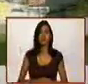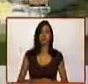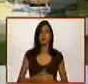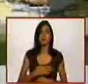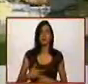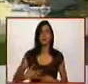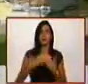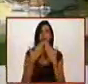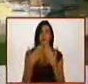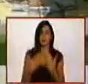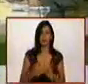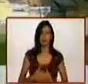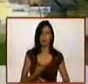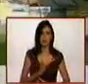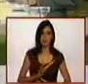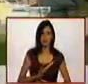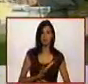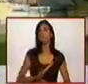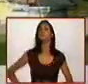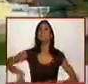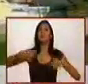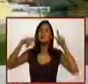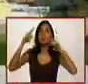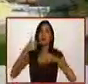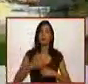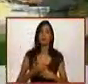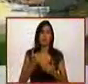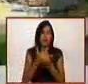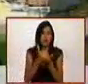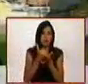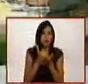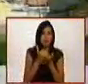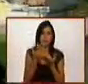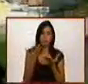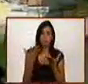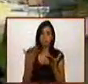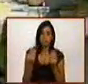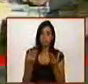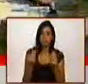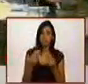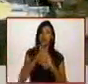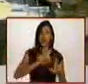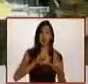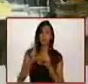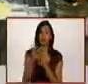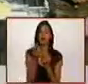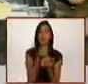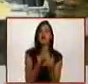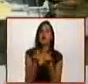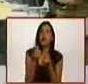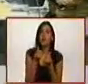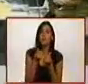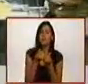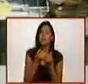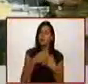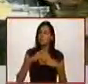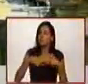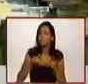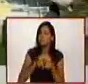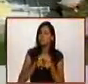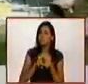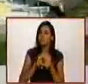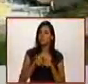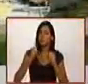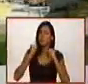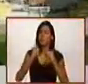quiero agradecerle, señor presidente Chávez, en la contribución que ha dado para que nuestra relación económica haya sido